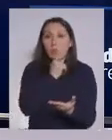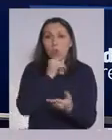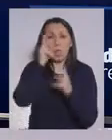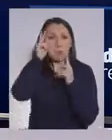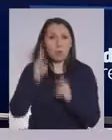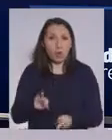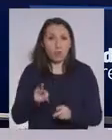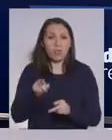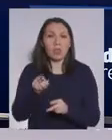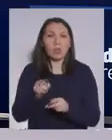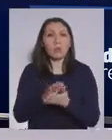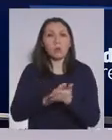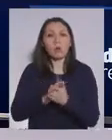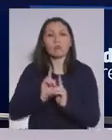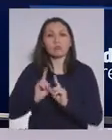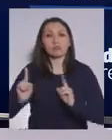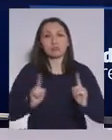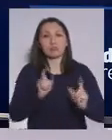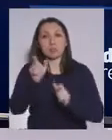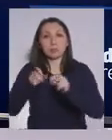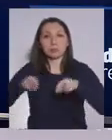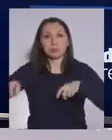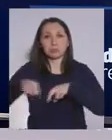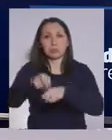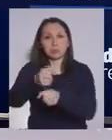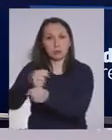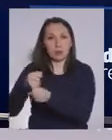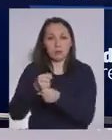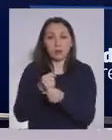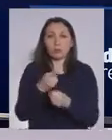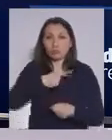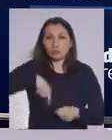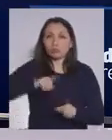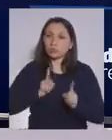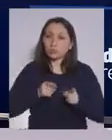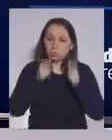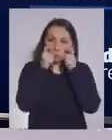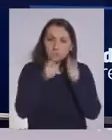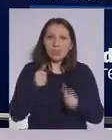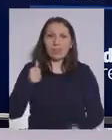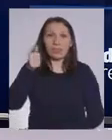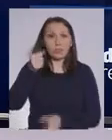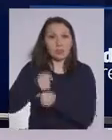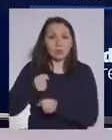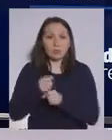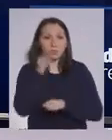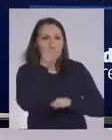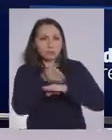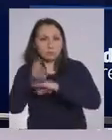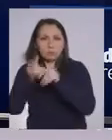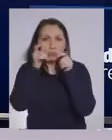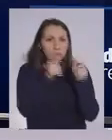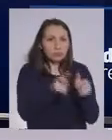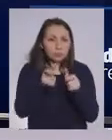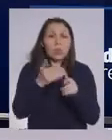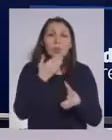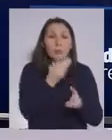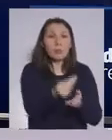prohibición cierto de desplazamiento de los trabajadores estamos fiscalizando la dirección del trabajo y díaz está fiscalizando y está recibiendo